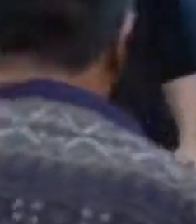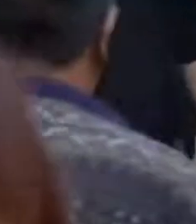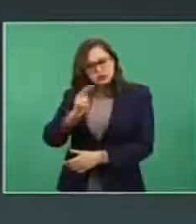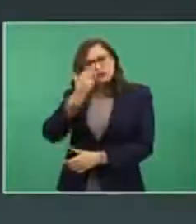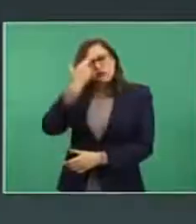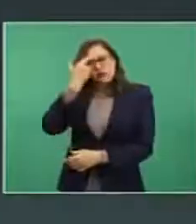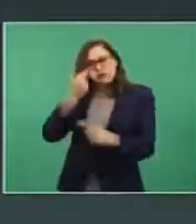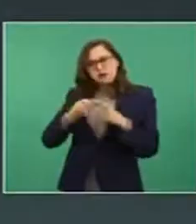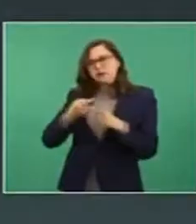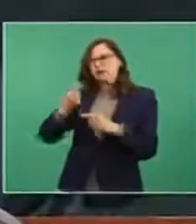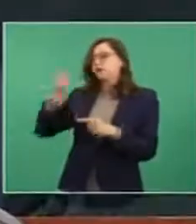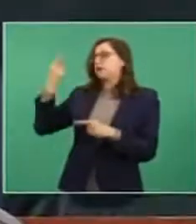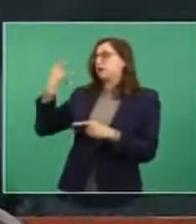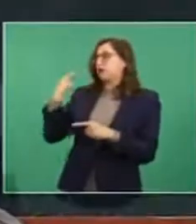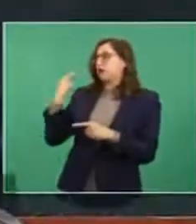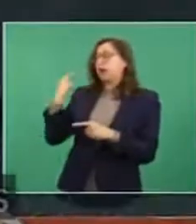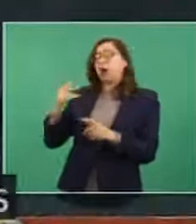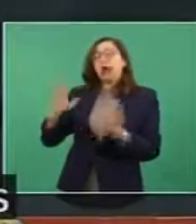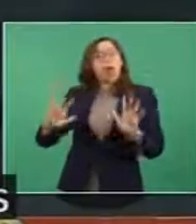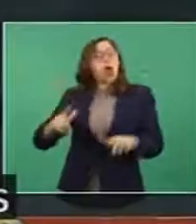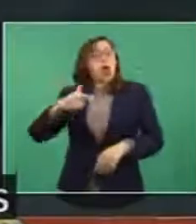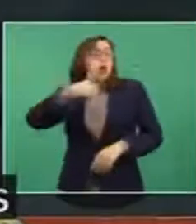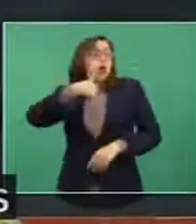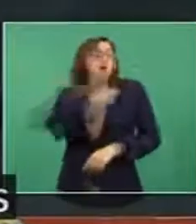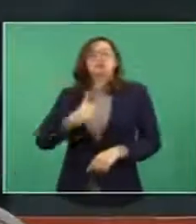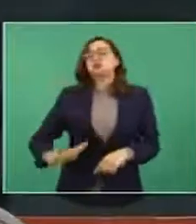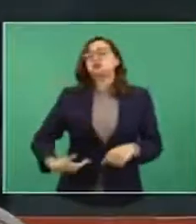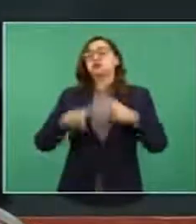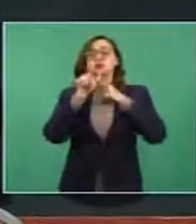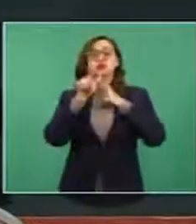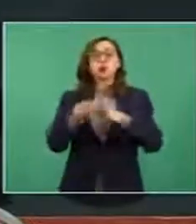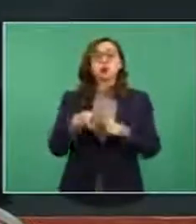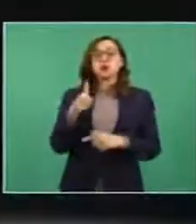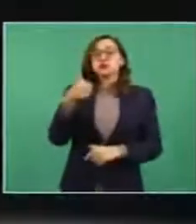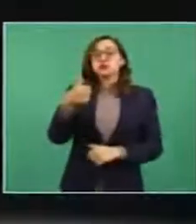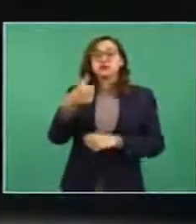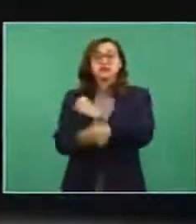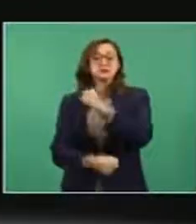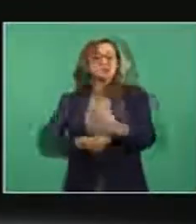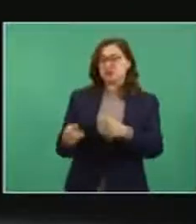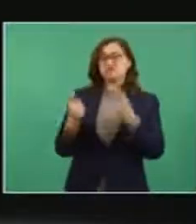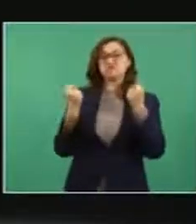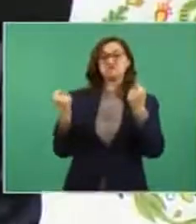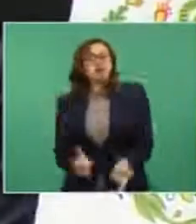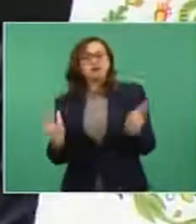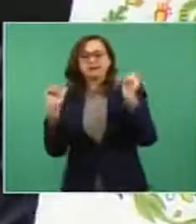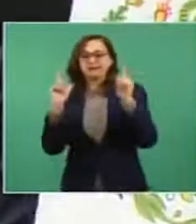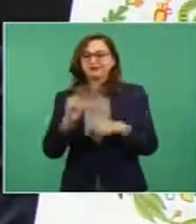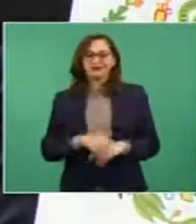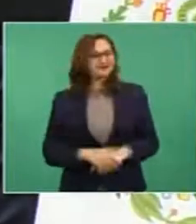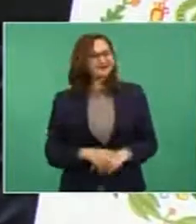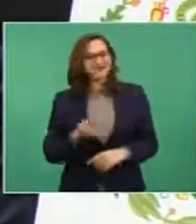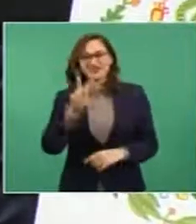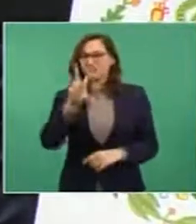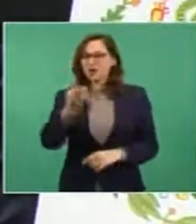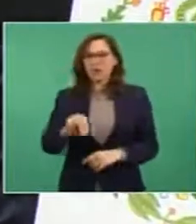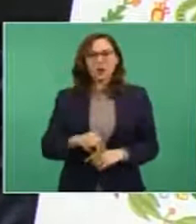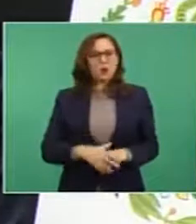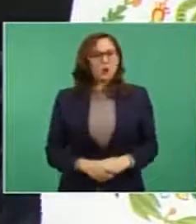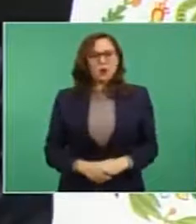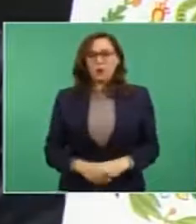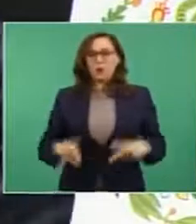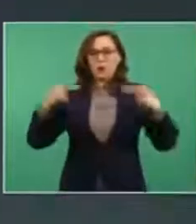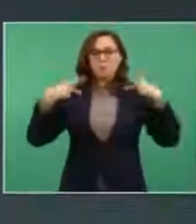poder. Nada de que me eligieron por 6 años y puedo hacer lo que me dé la gana. No, el pueblo tiene